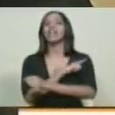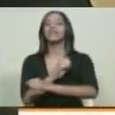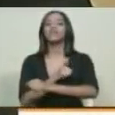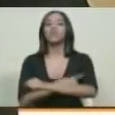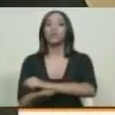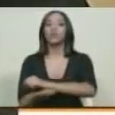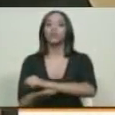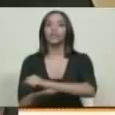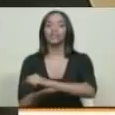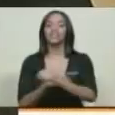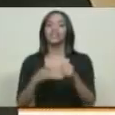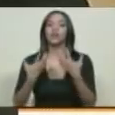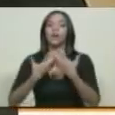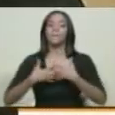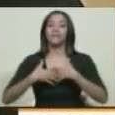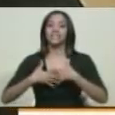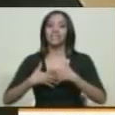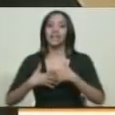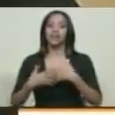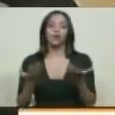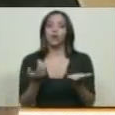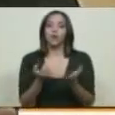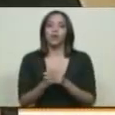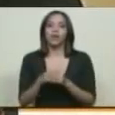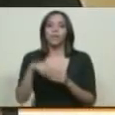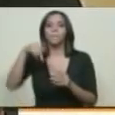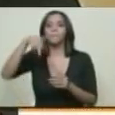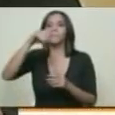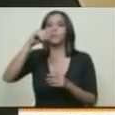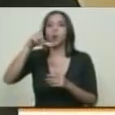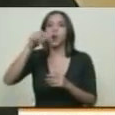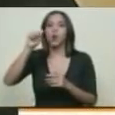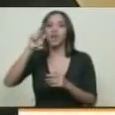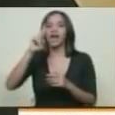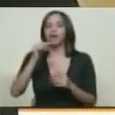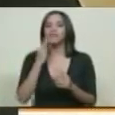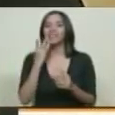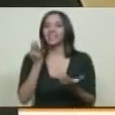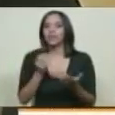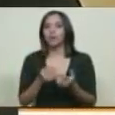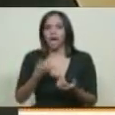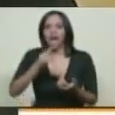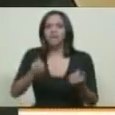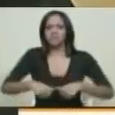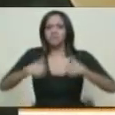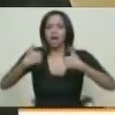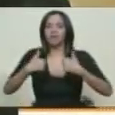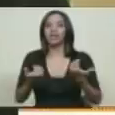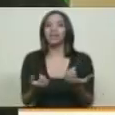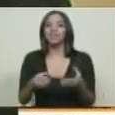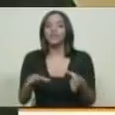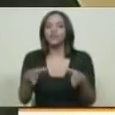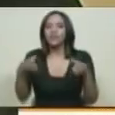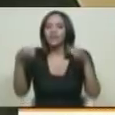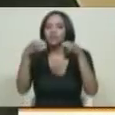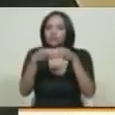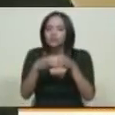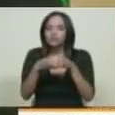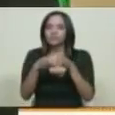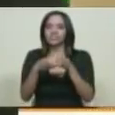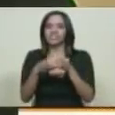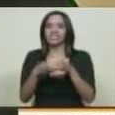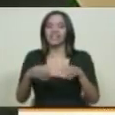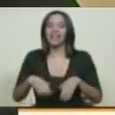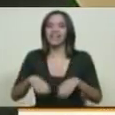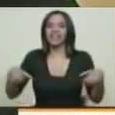El poder de los grandes empresarios, puedes decir Mendoza, pero hay muchísimos más, que es una concentración de la riqueza y una concentración de la producción. Pero más